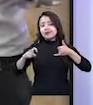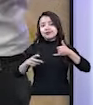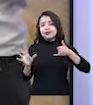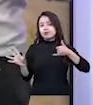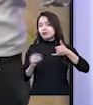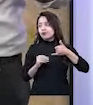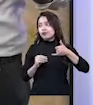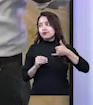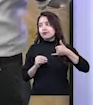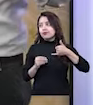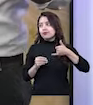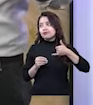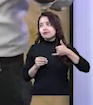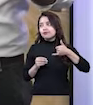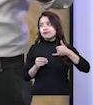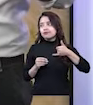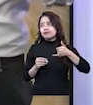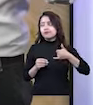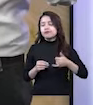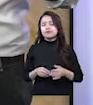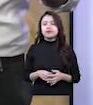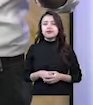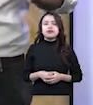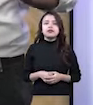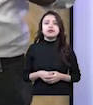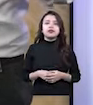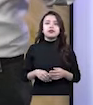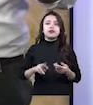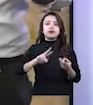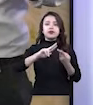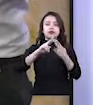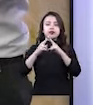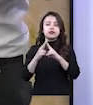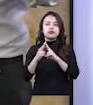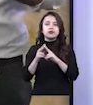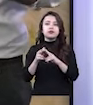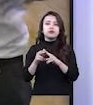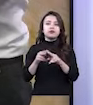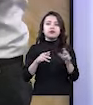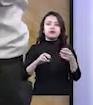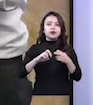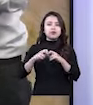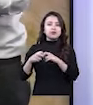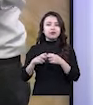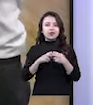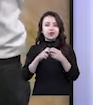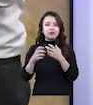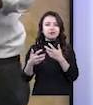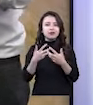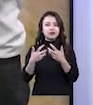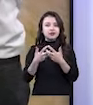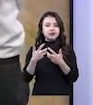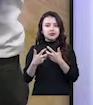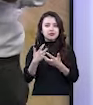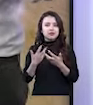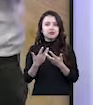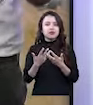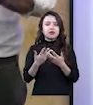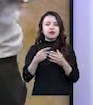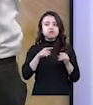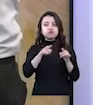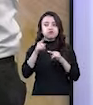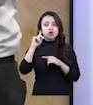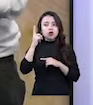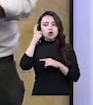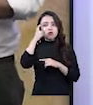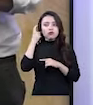medio de todo este gran caos que hay alrededor del sistema. El gobierno dice que las EPS se roban la plata, las EPS dicen que el gobierno no les da la plata